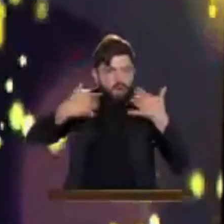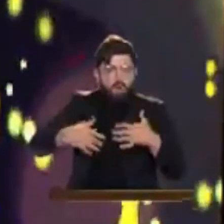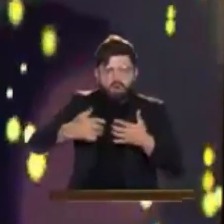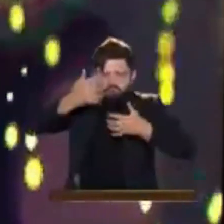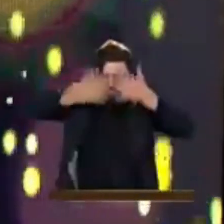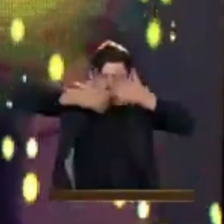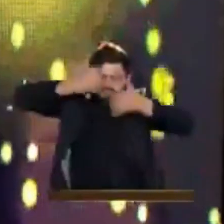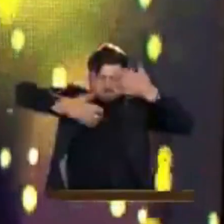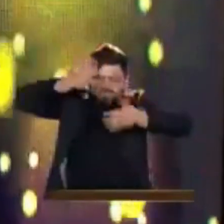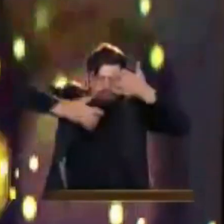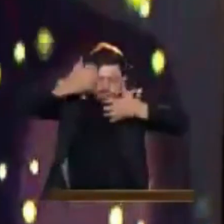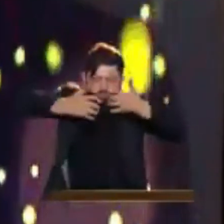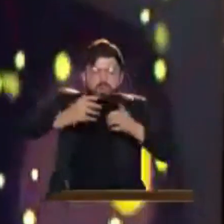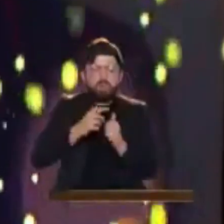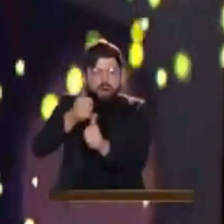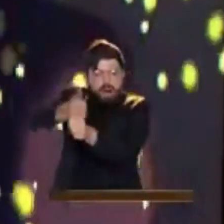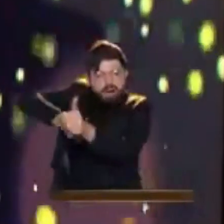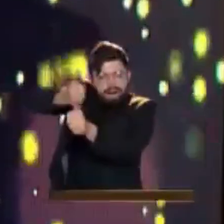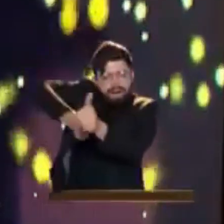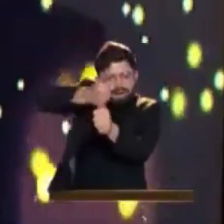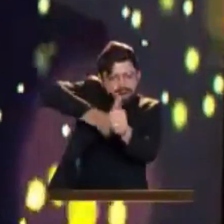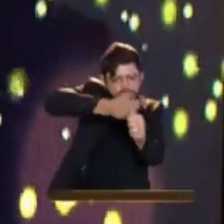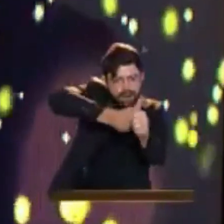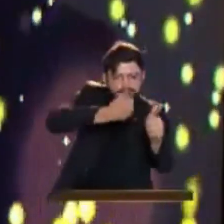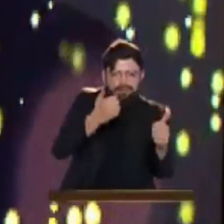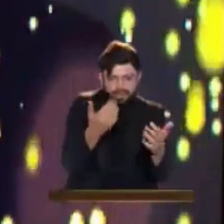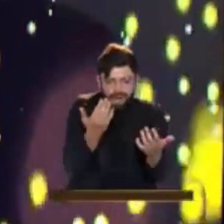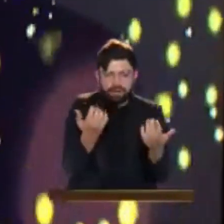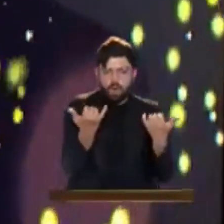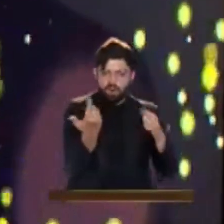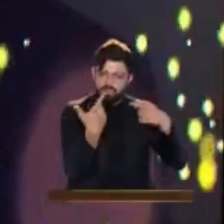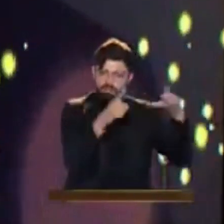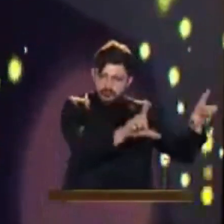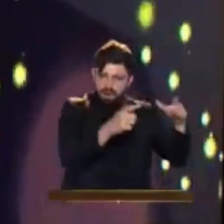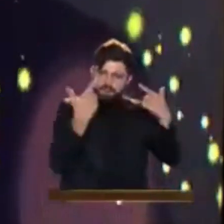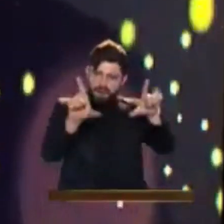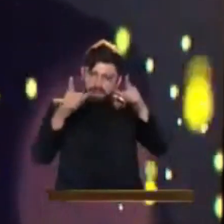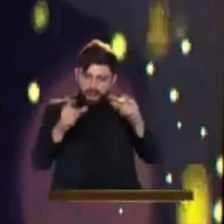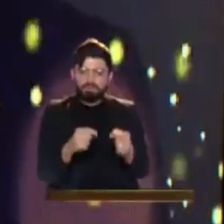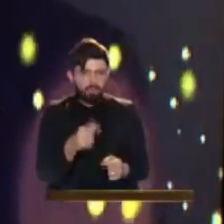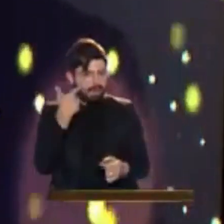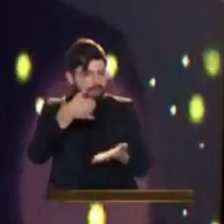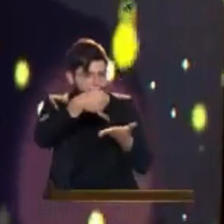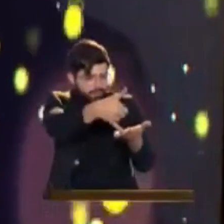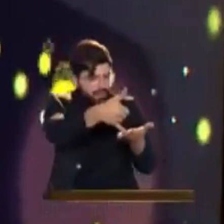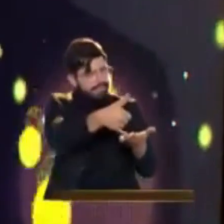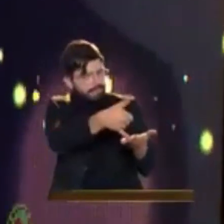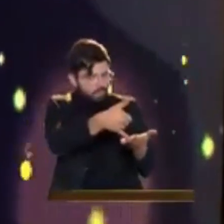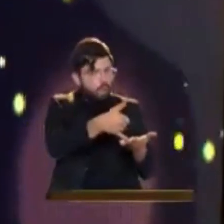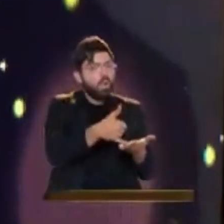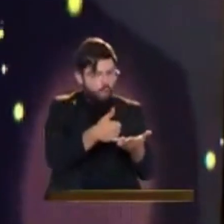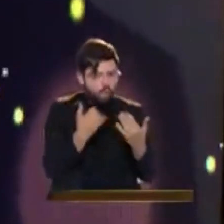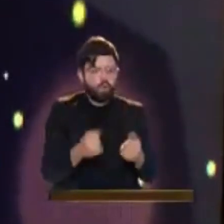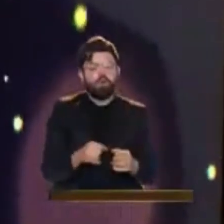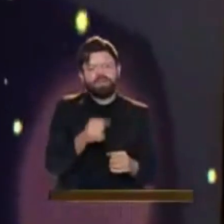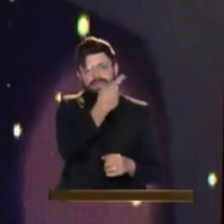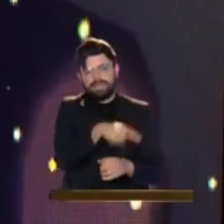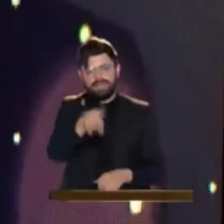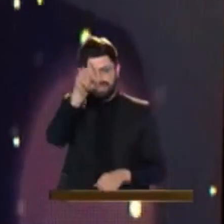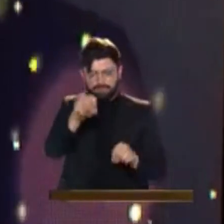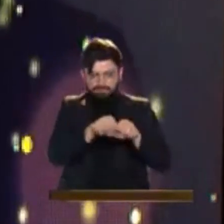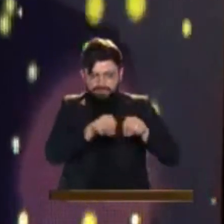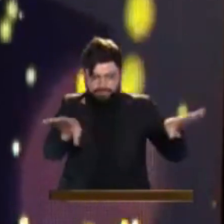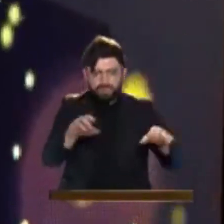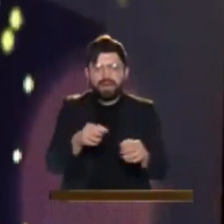evaluado a cada una de las piezas nominadas en esta 26ª edición de los Premios de Periodismo Álvaro Gómez